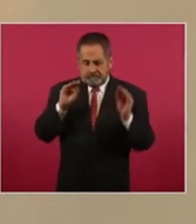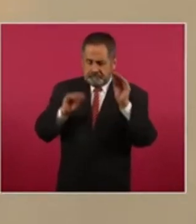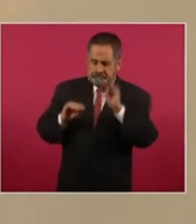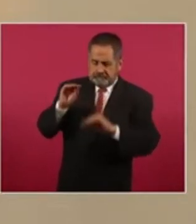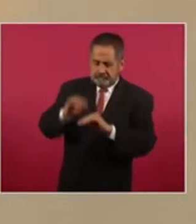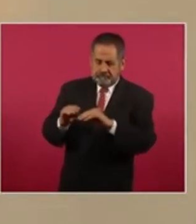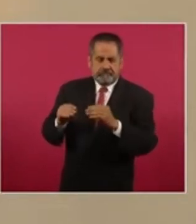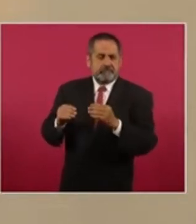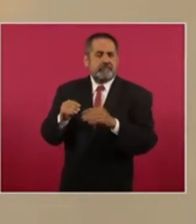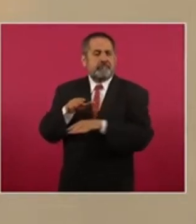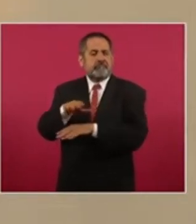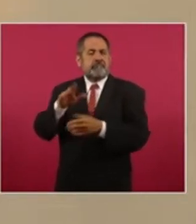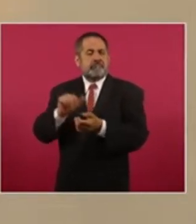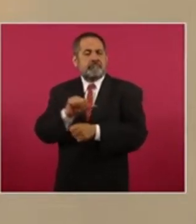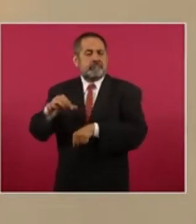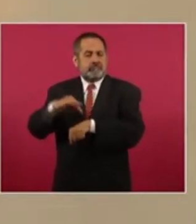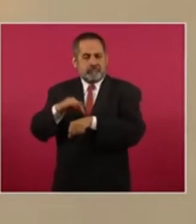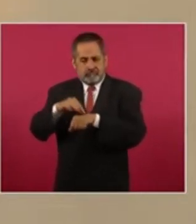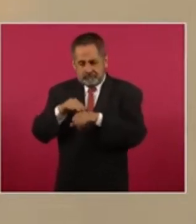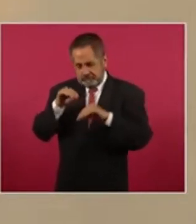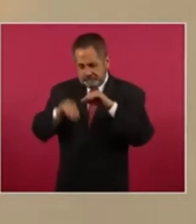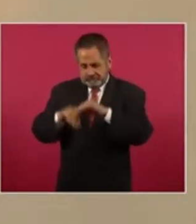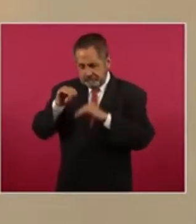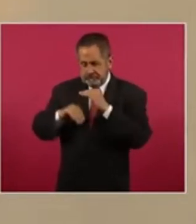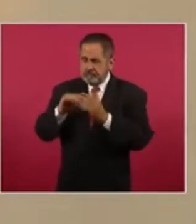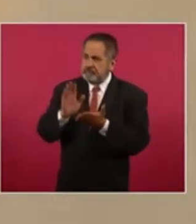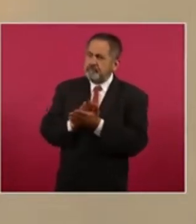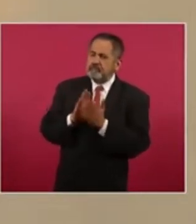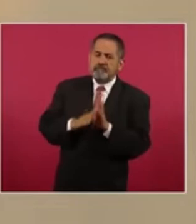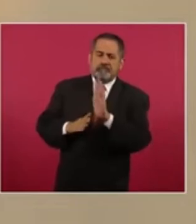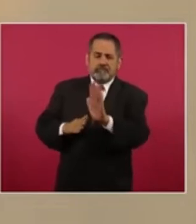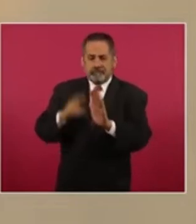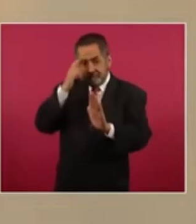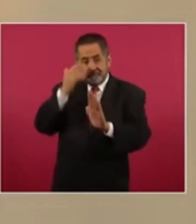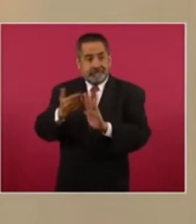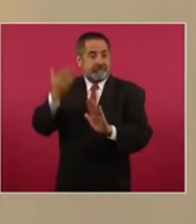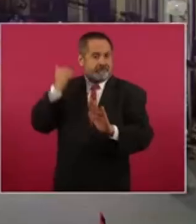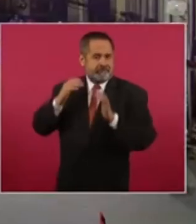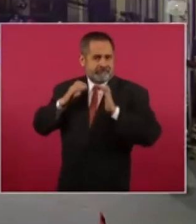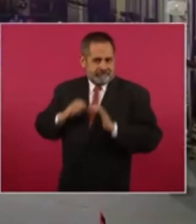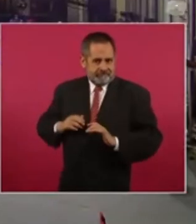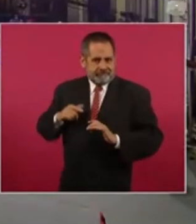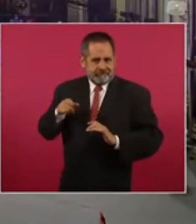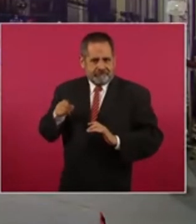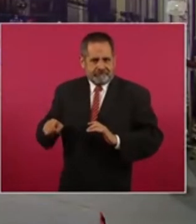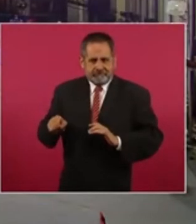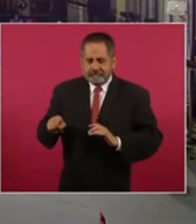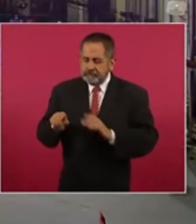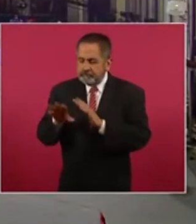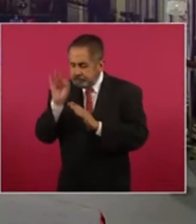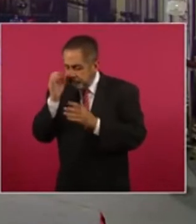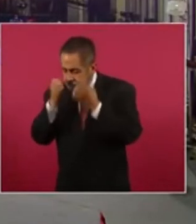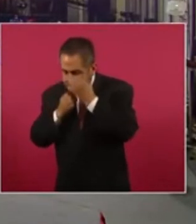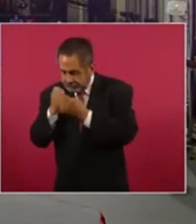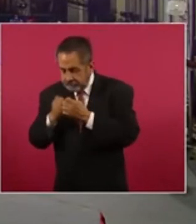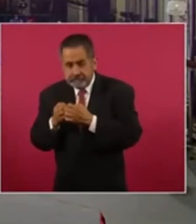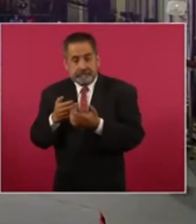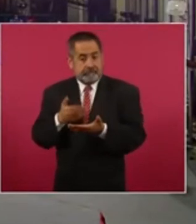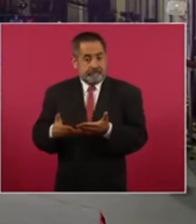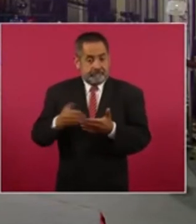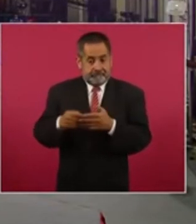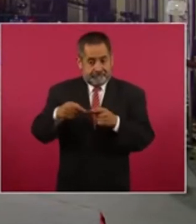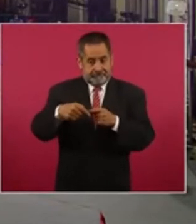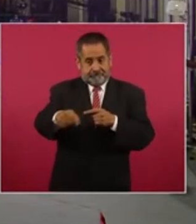dictámenes médicos practicados anteriormente al cuerpo de la víctima, que van a ser de utilidad para los